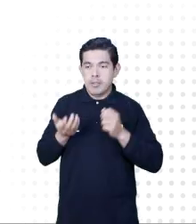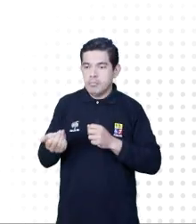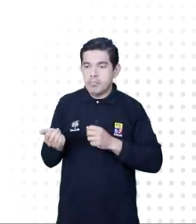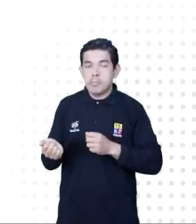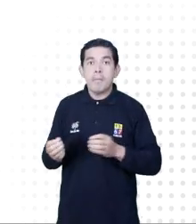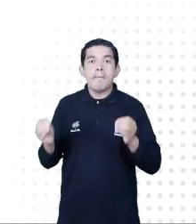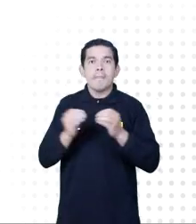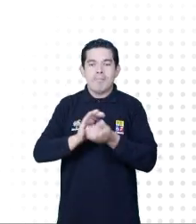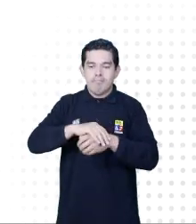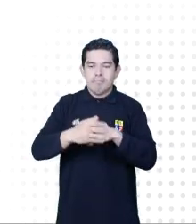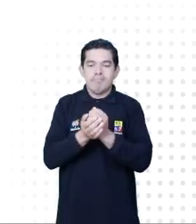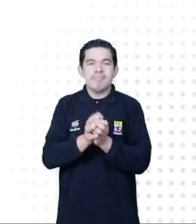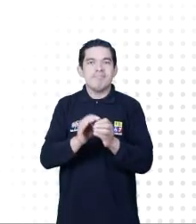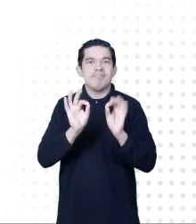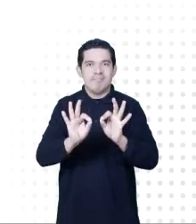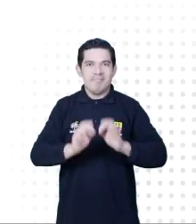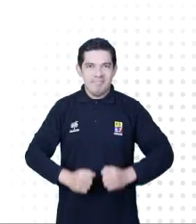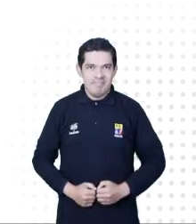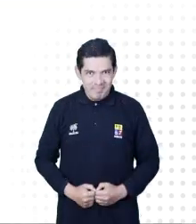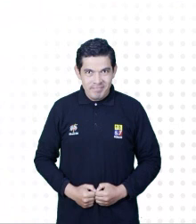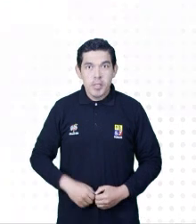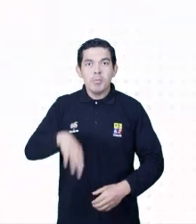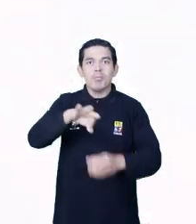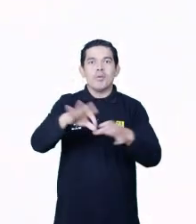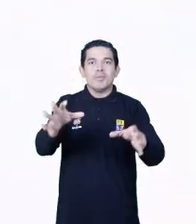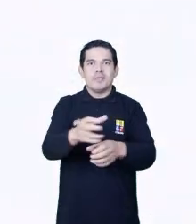desinfectantes. ¡Vota seguro!